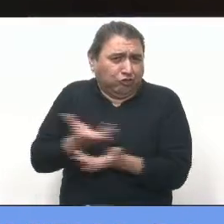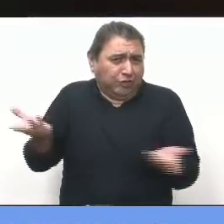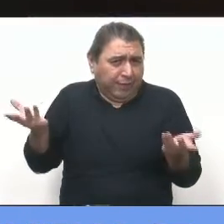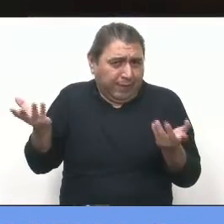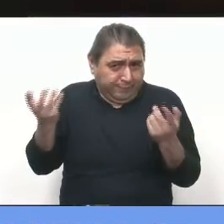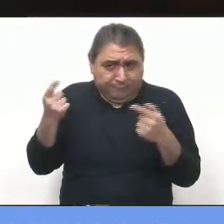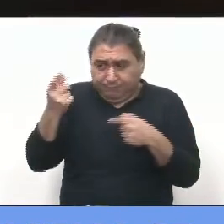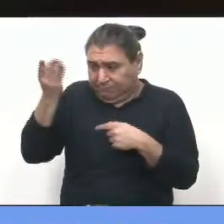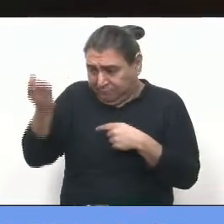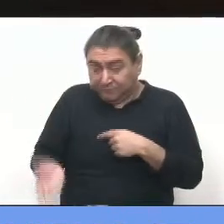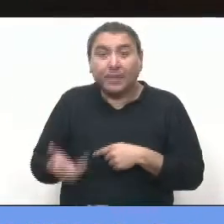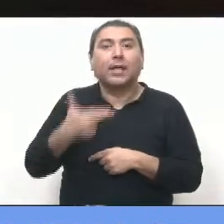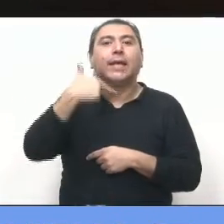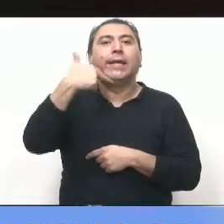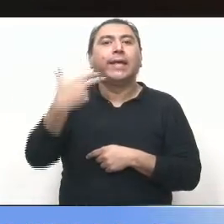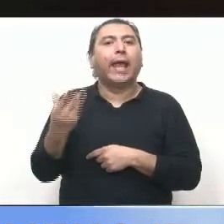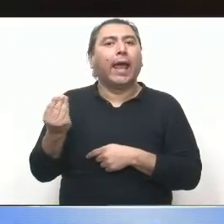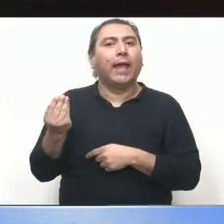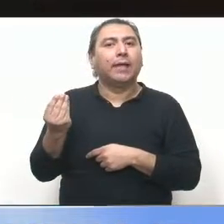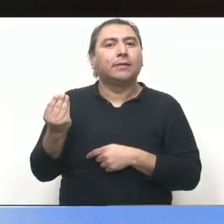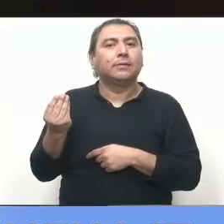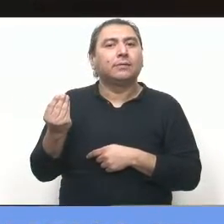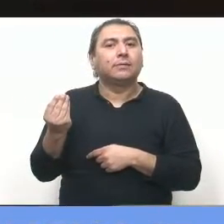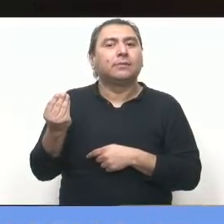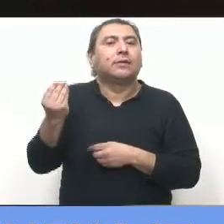Hija de madre soltera,